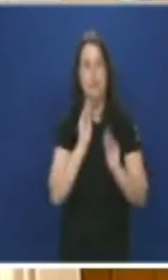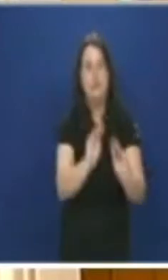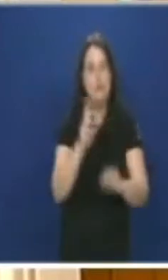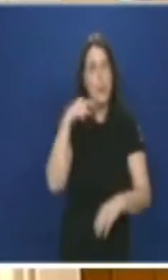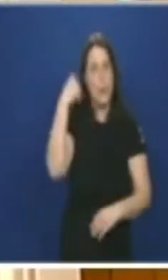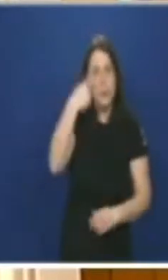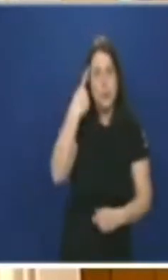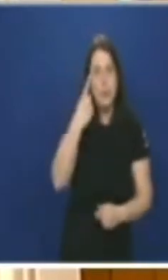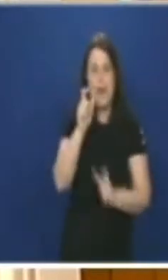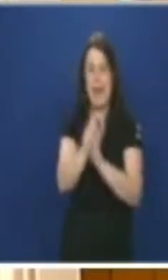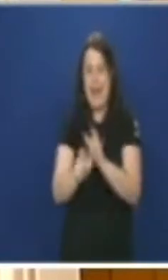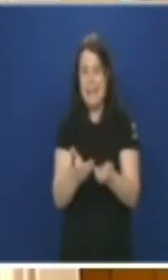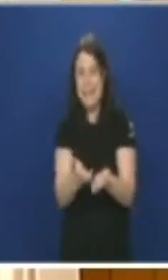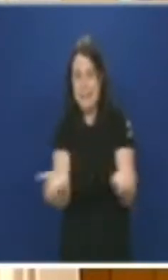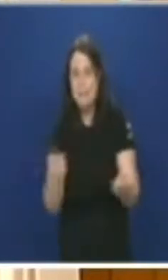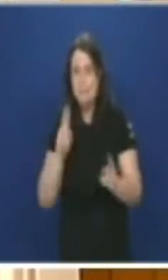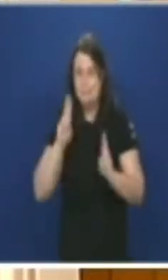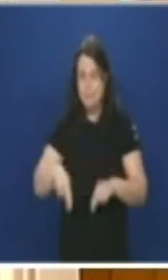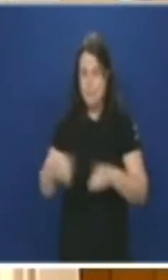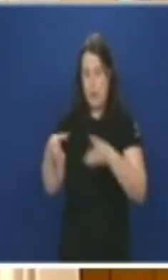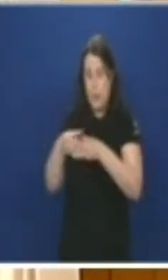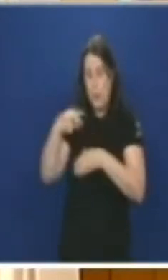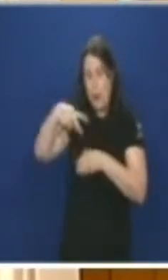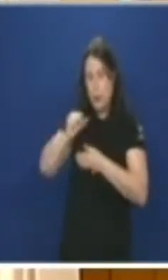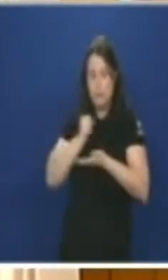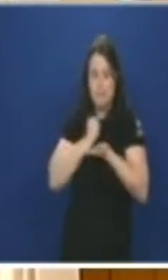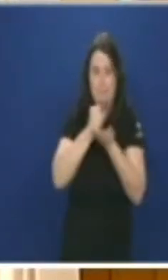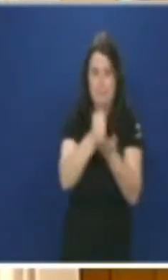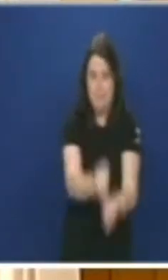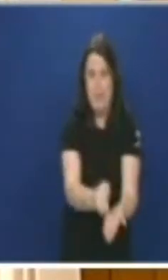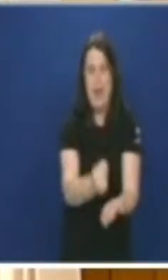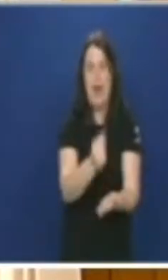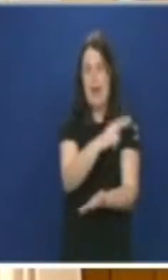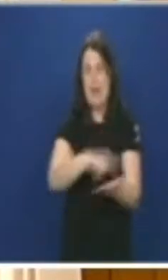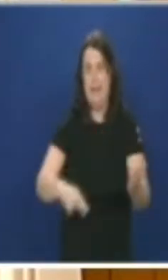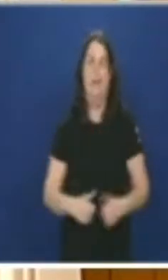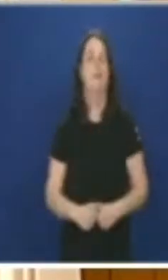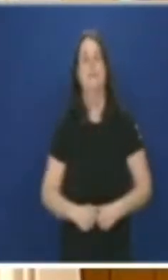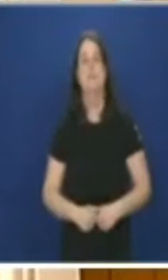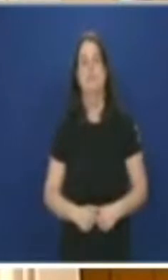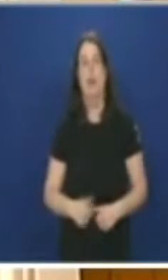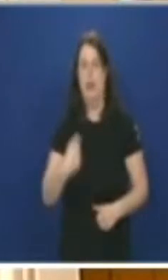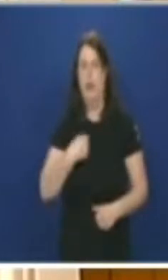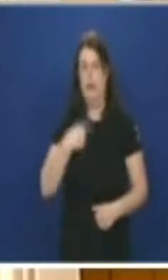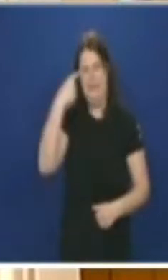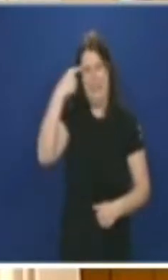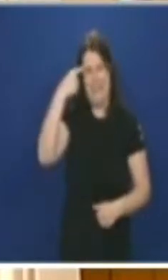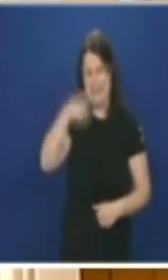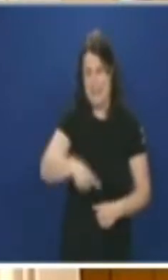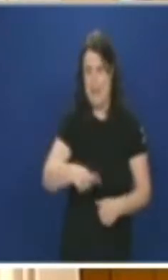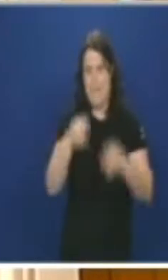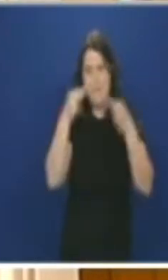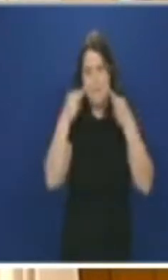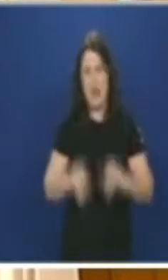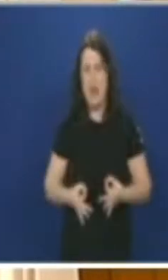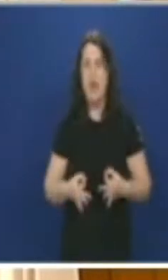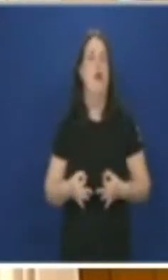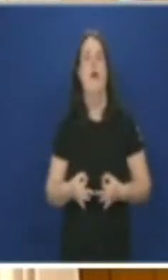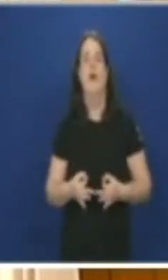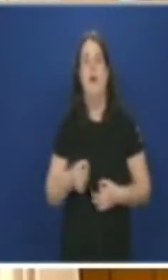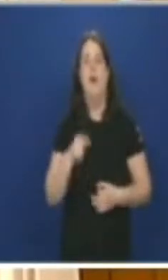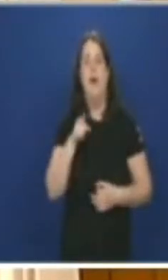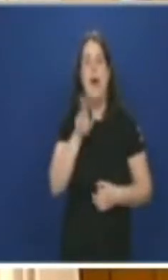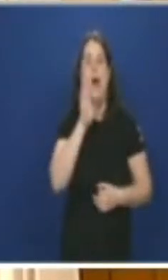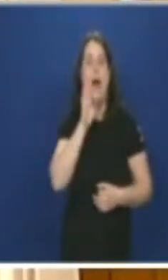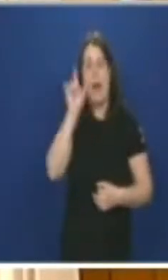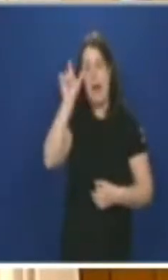as súas xentes. Eu teño o íntimo convencemento de que se no momento do pasamento de